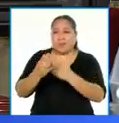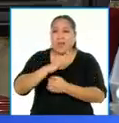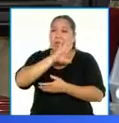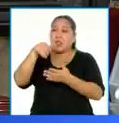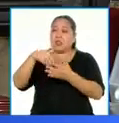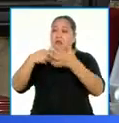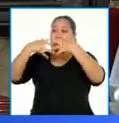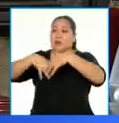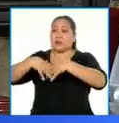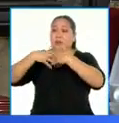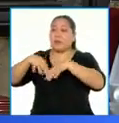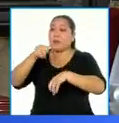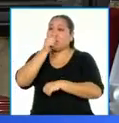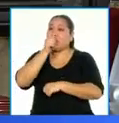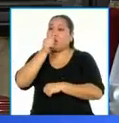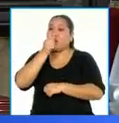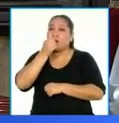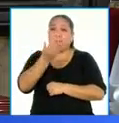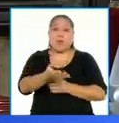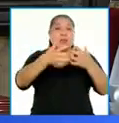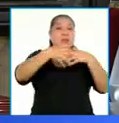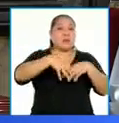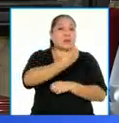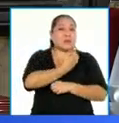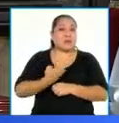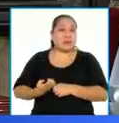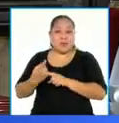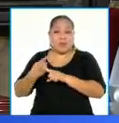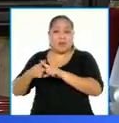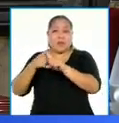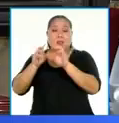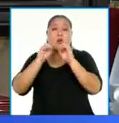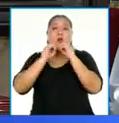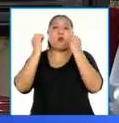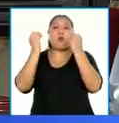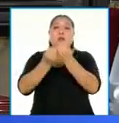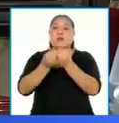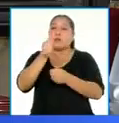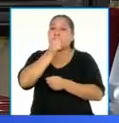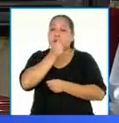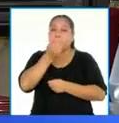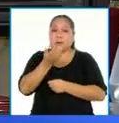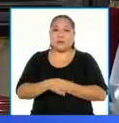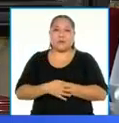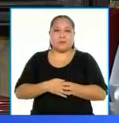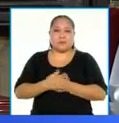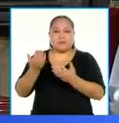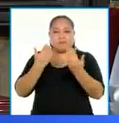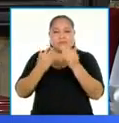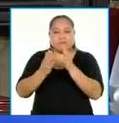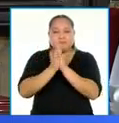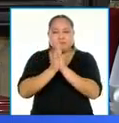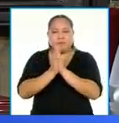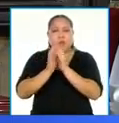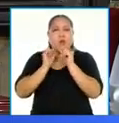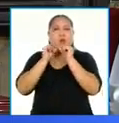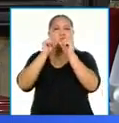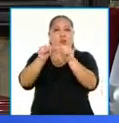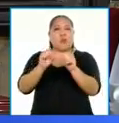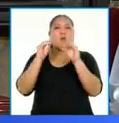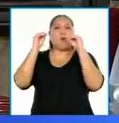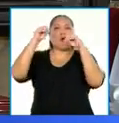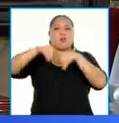empresas privadas, a las entidades públicas e instituciones privadas, a fin de continuar